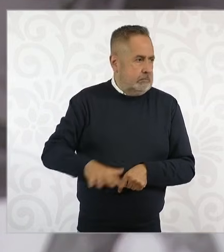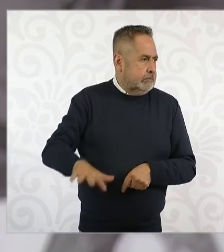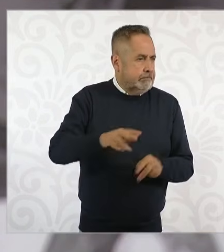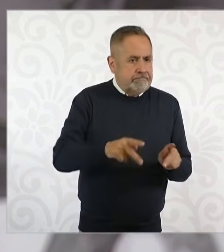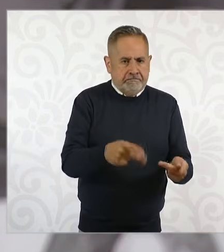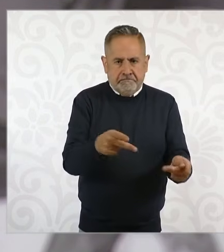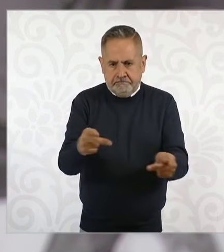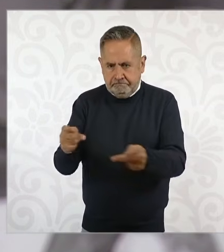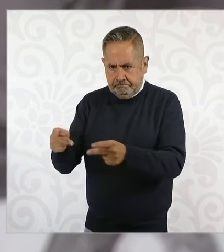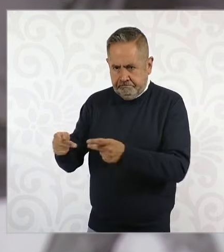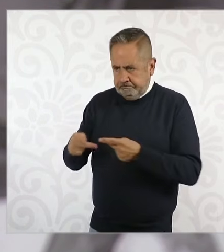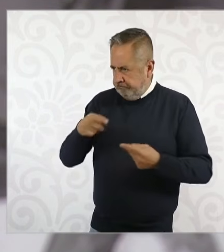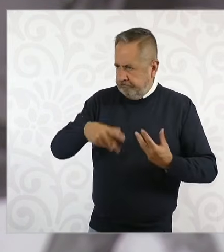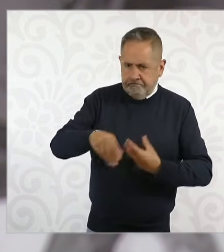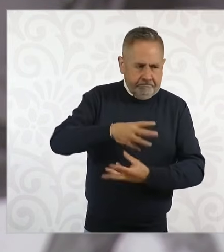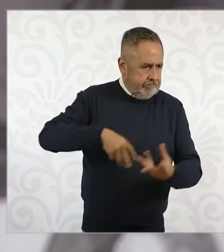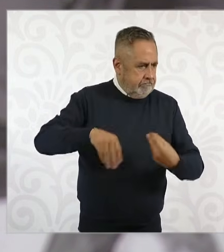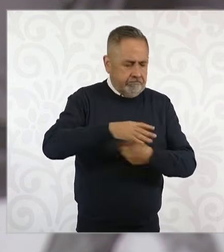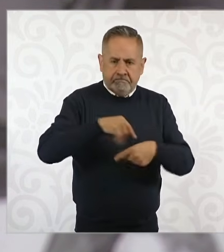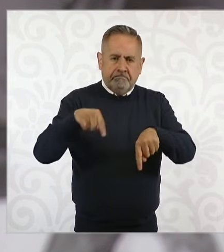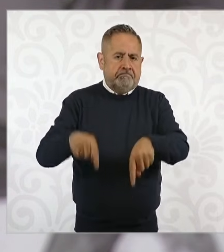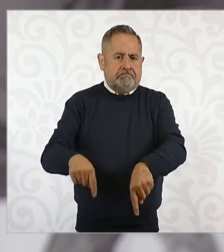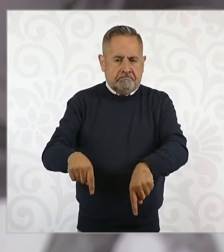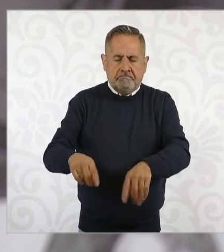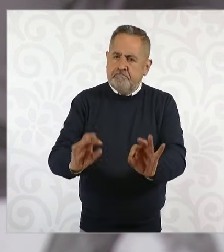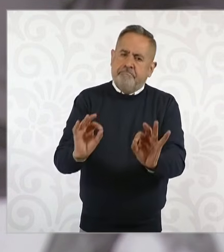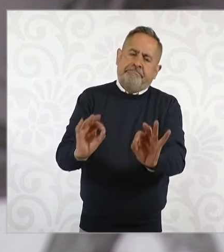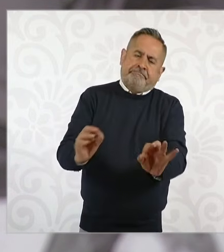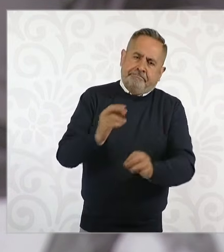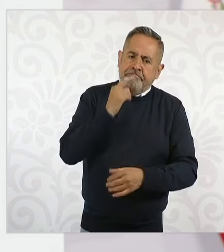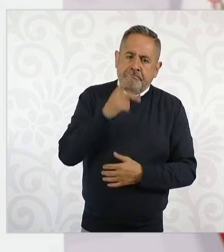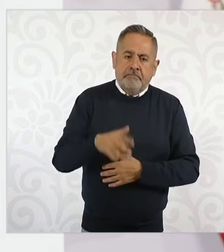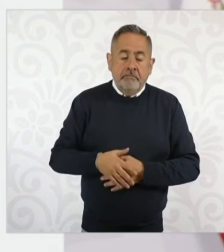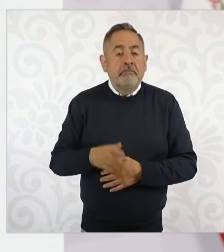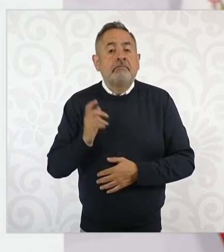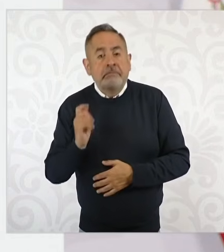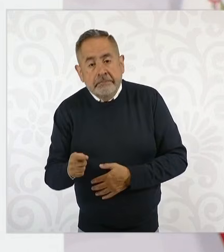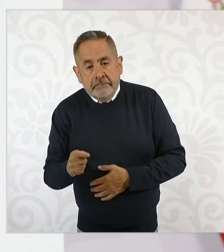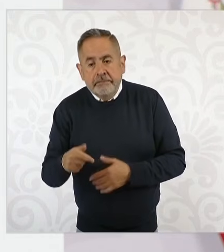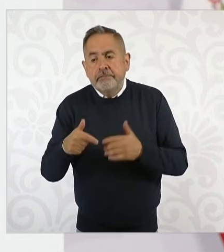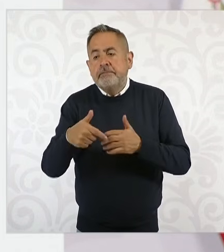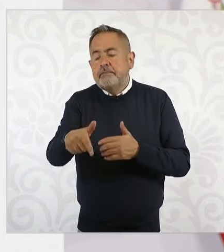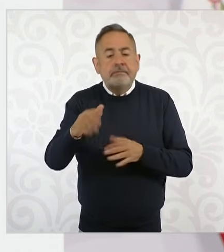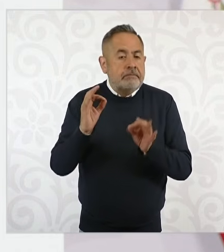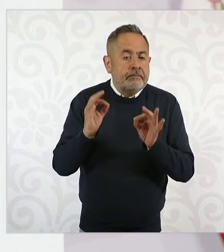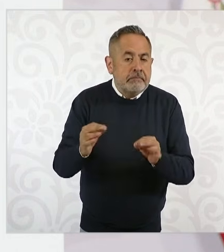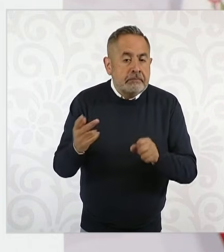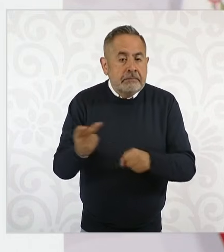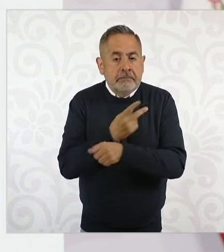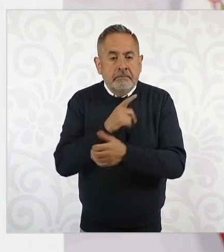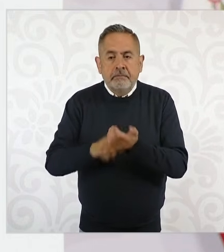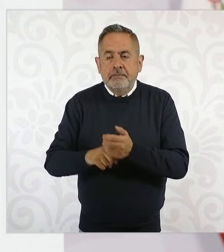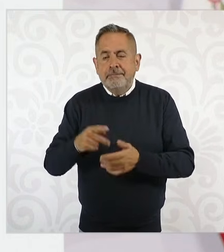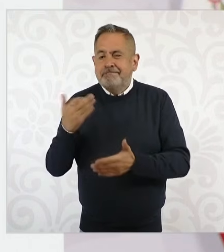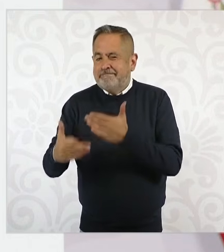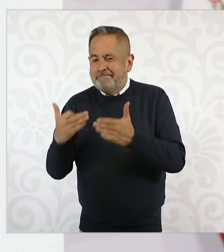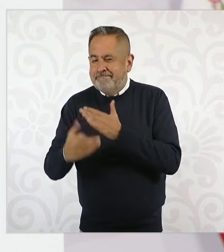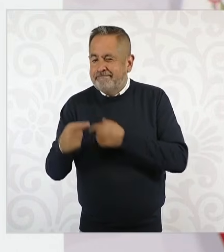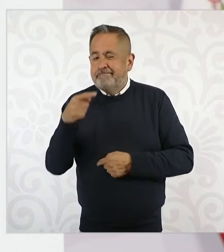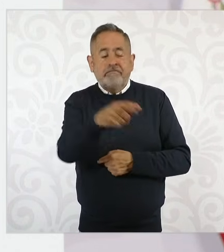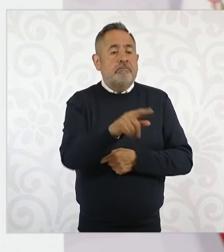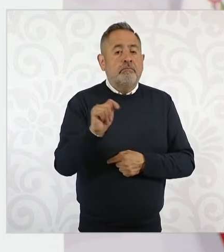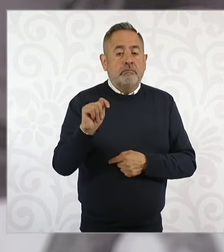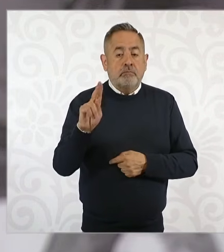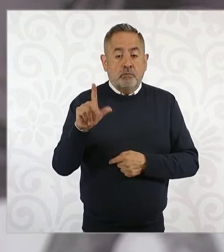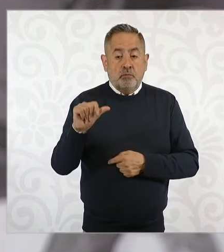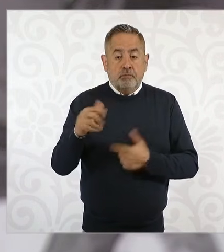se está haciendo hasta ahora. ¿Qué falta para terminar? Pues que termine las plantas coquizadoras de Tula, que esa ya